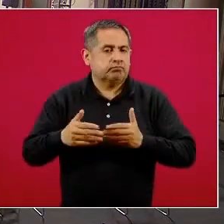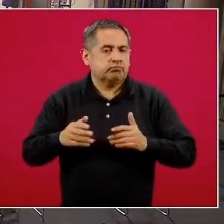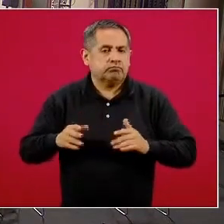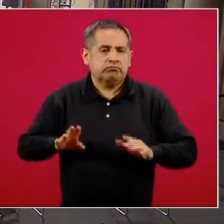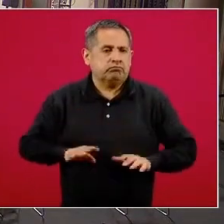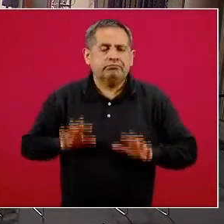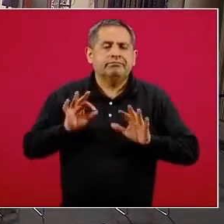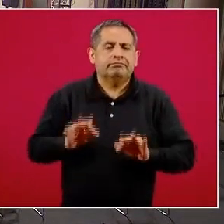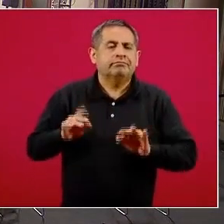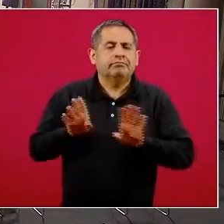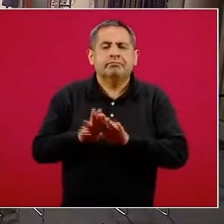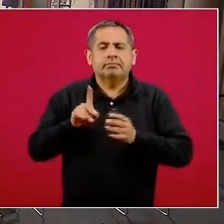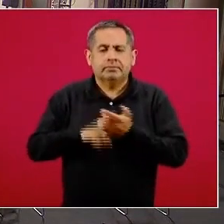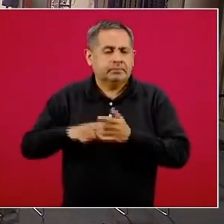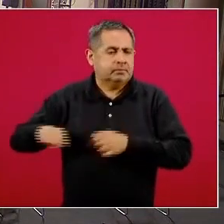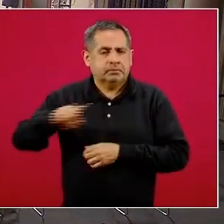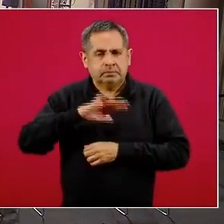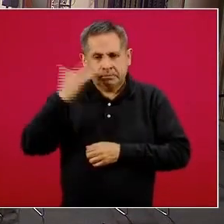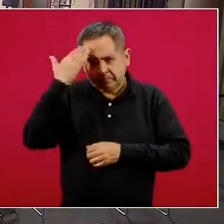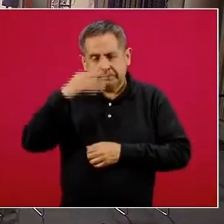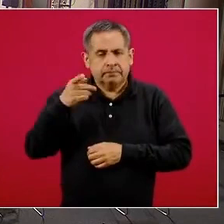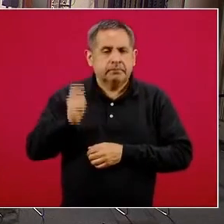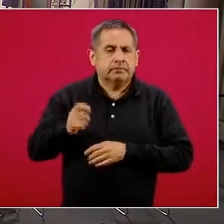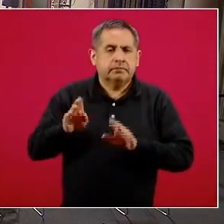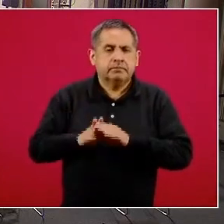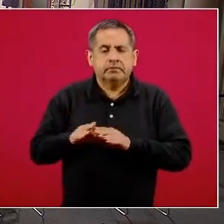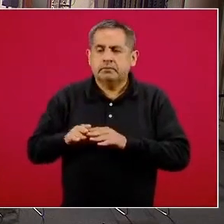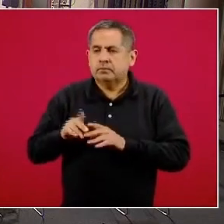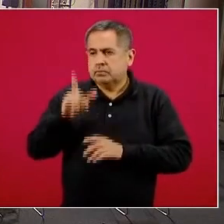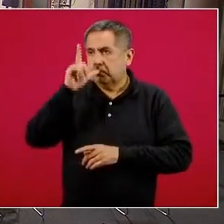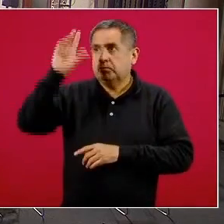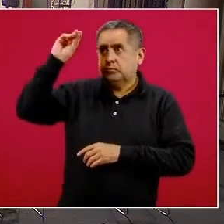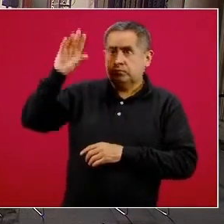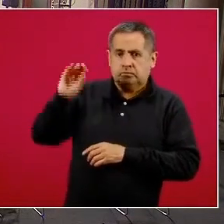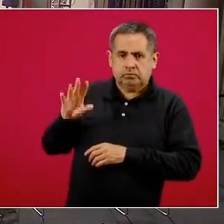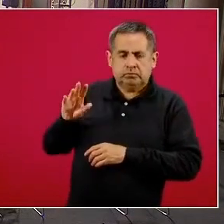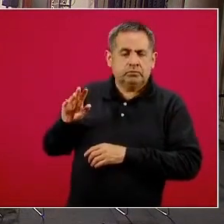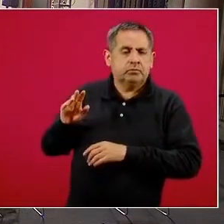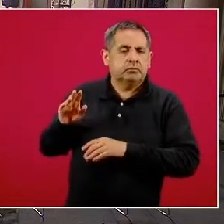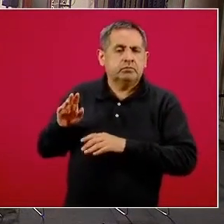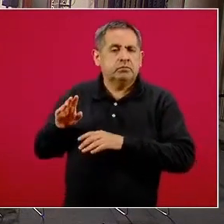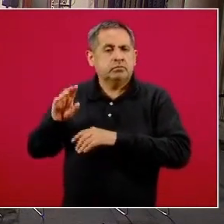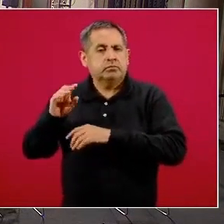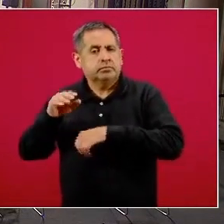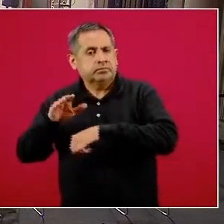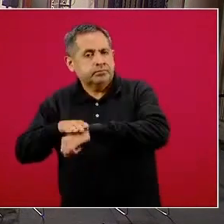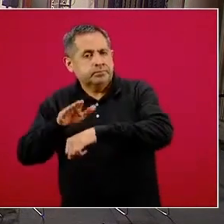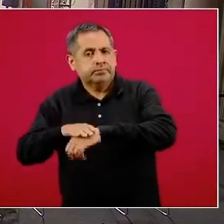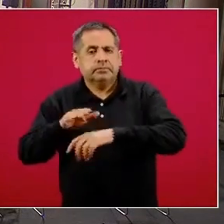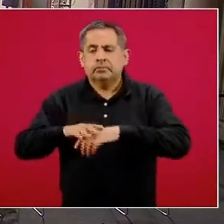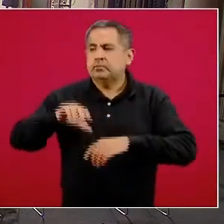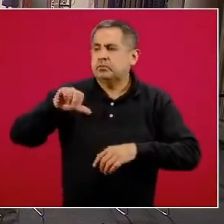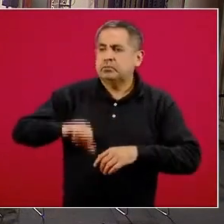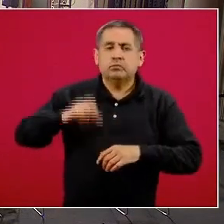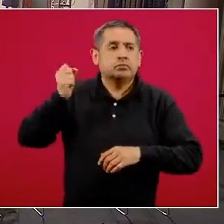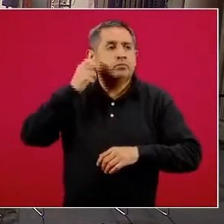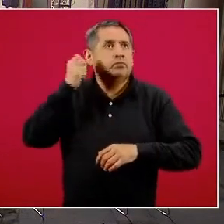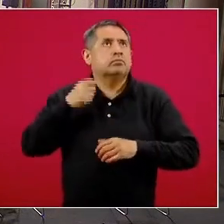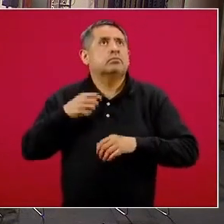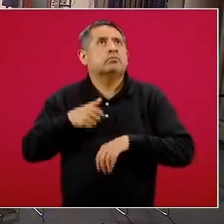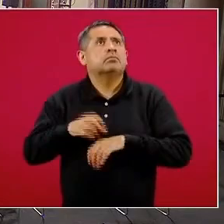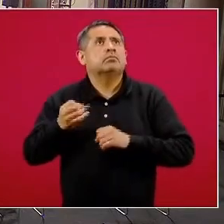caracterizado, como ya lo hemos comentado, por el semáforo de riesgo epidémico. Esta es la conferencia vespertina